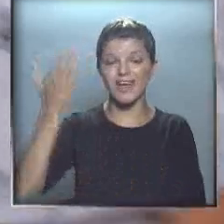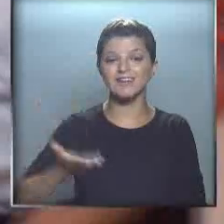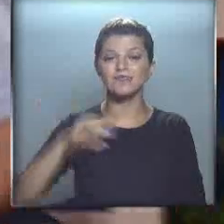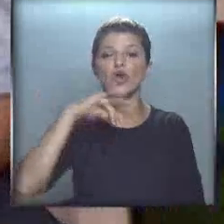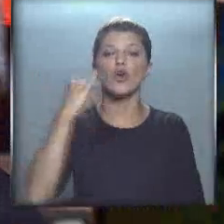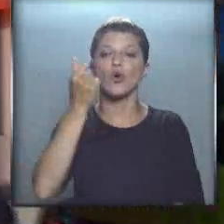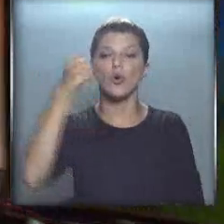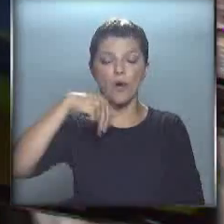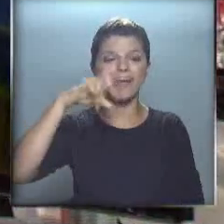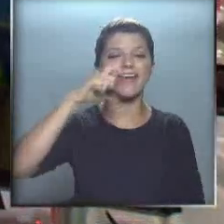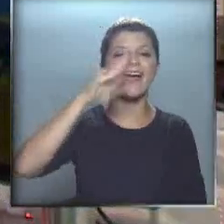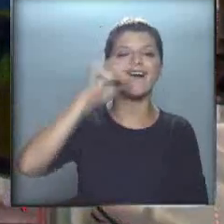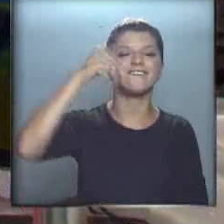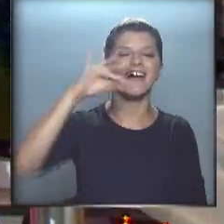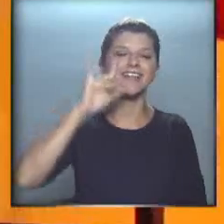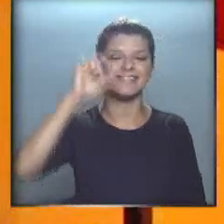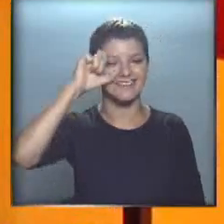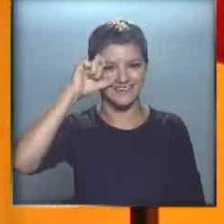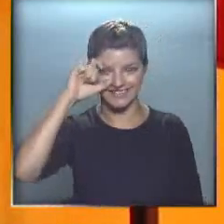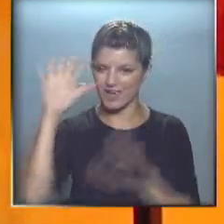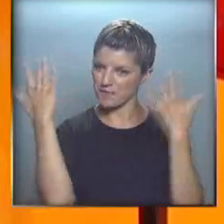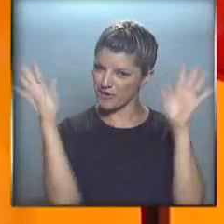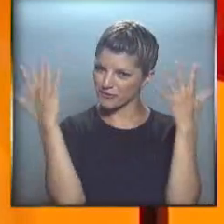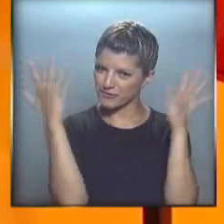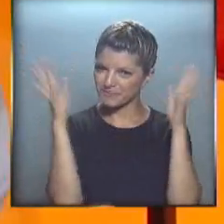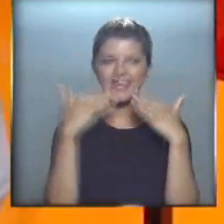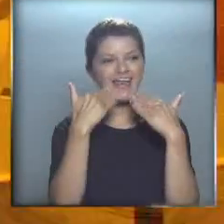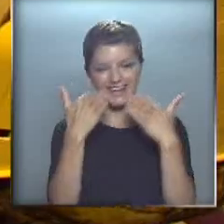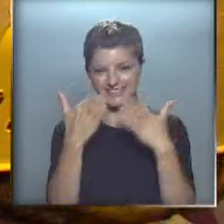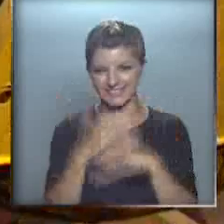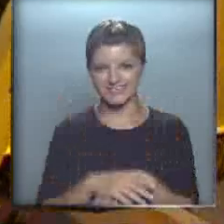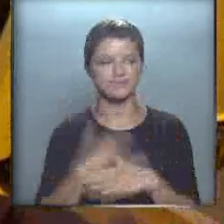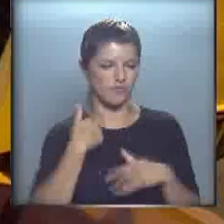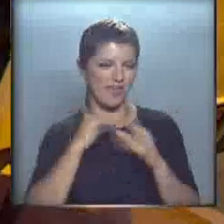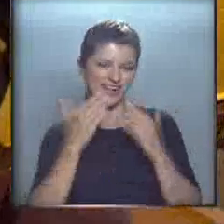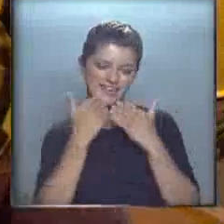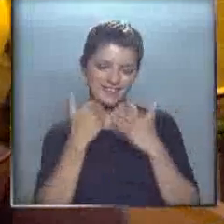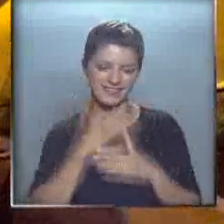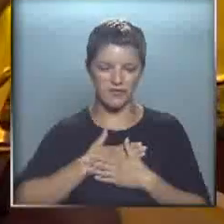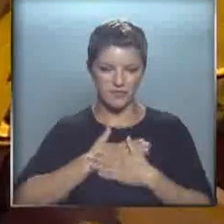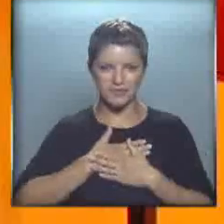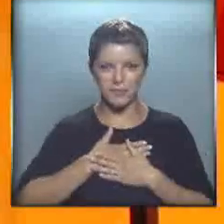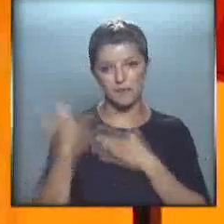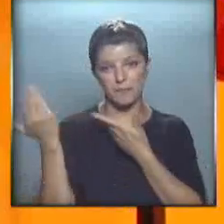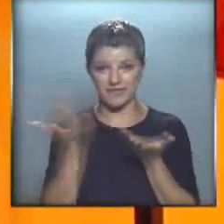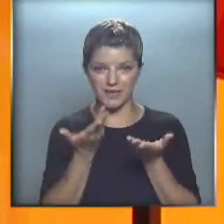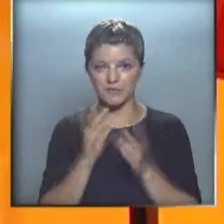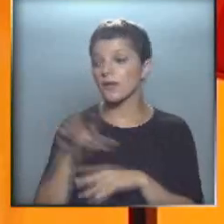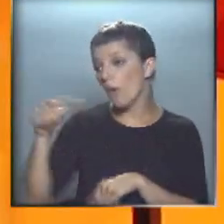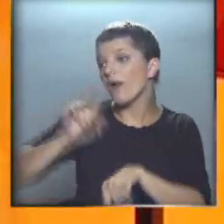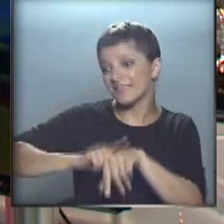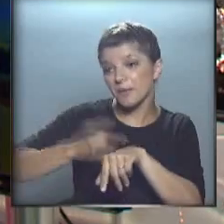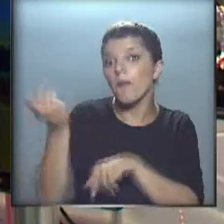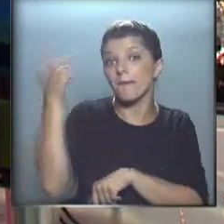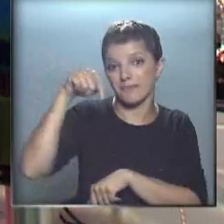Cabandier. Fuerte el aplauso para él. Gracias, Juan, por estar acompañándonos. Por haber también agarrado tu tiempito y